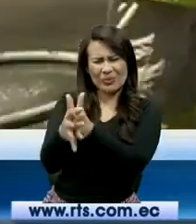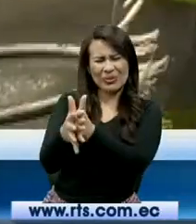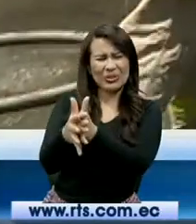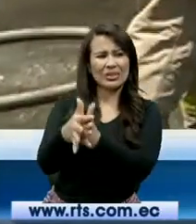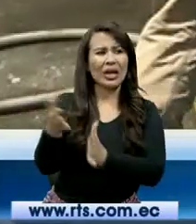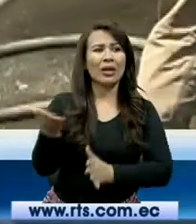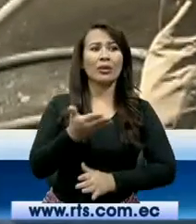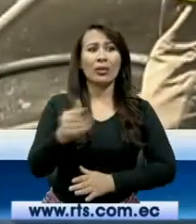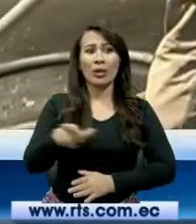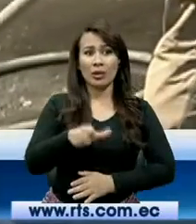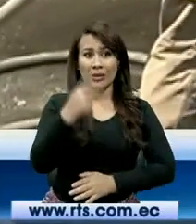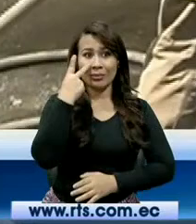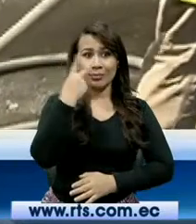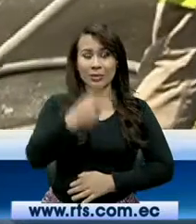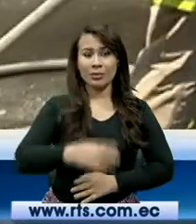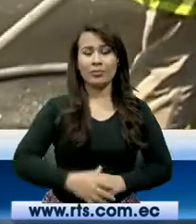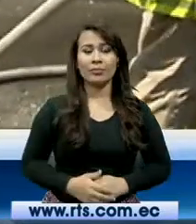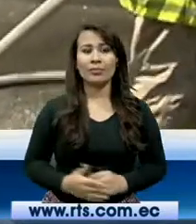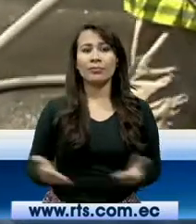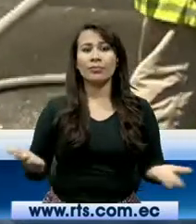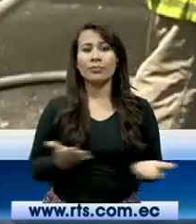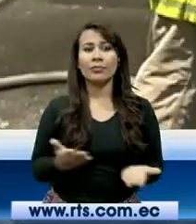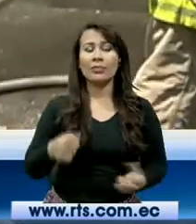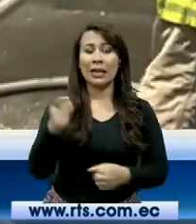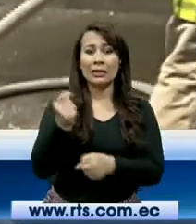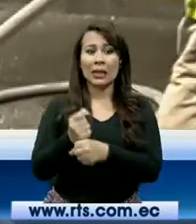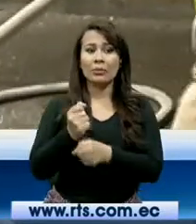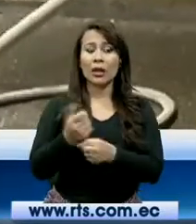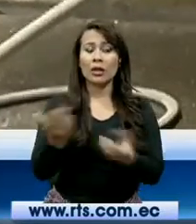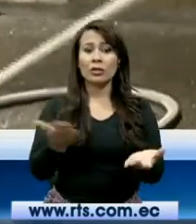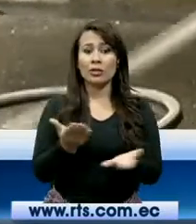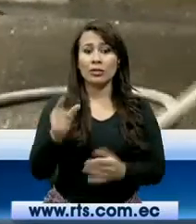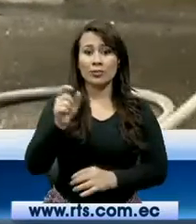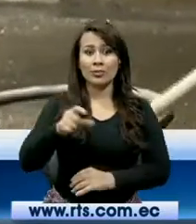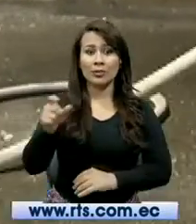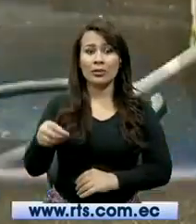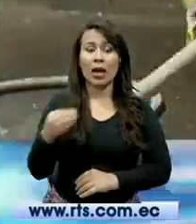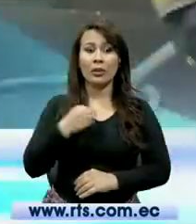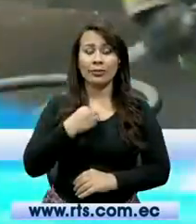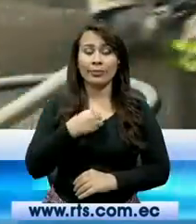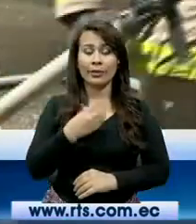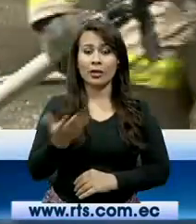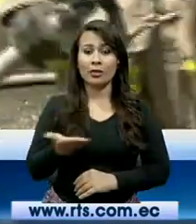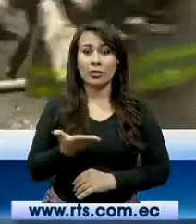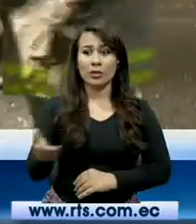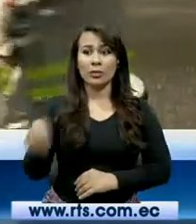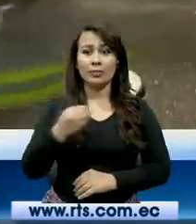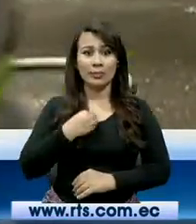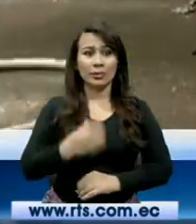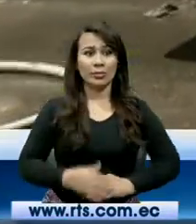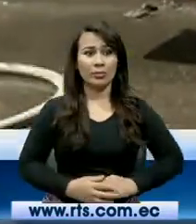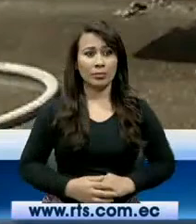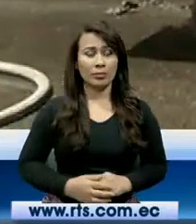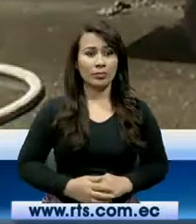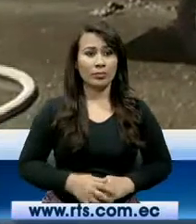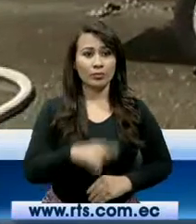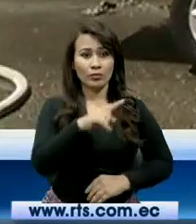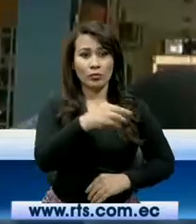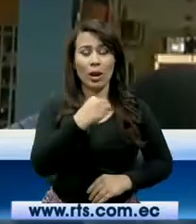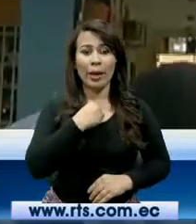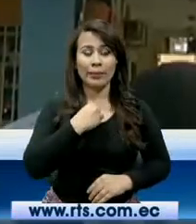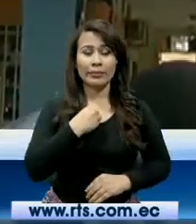e inservible. Se podría indicar al caballero que pida una grúa para que pueda retirar el vehículo. Y eso depende del señor si lo